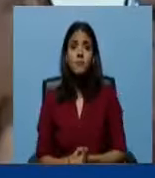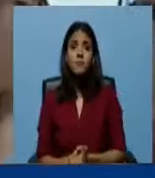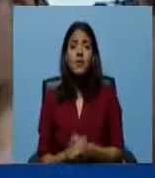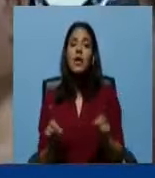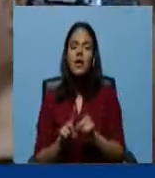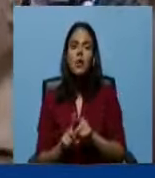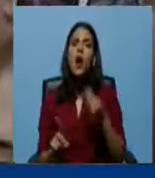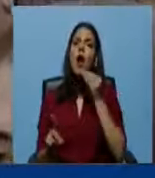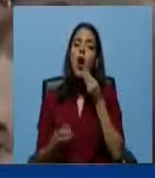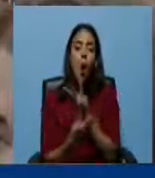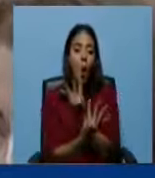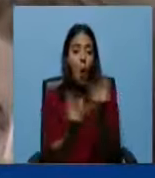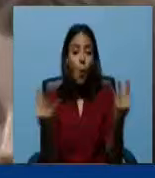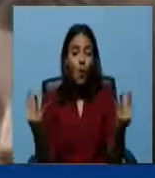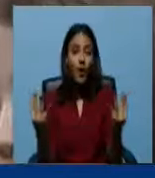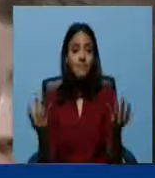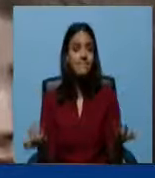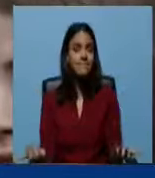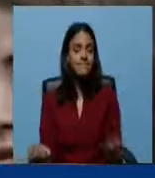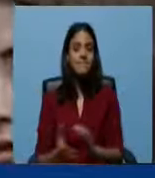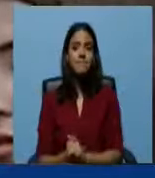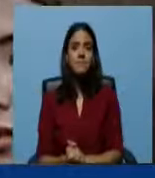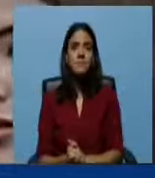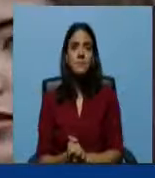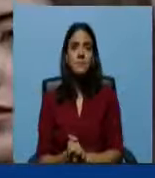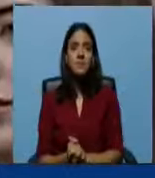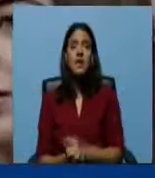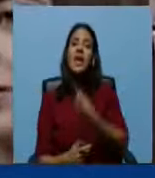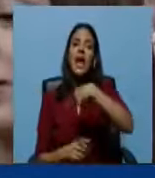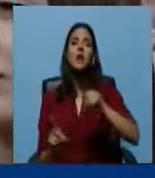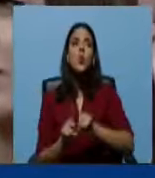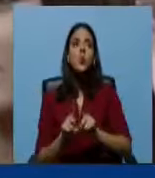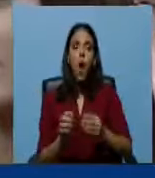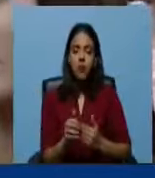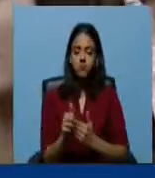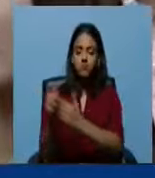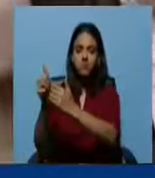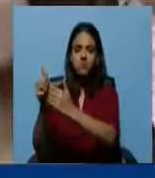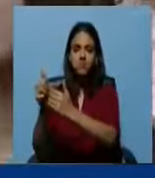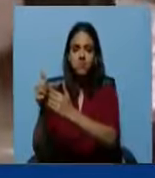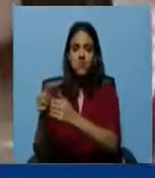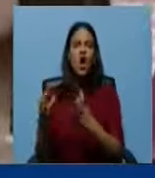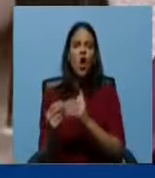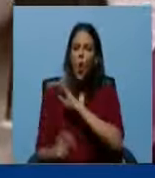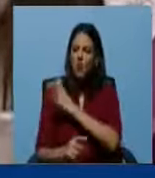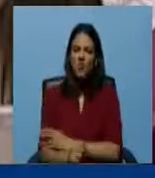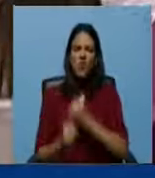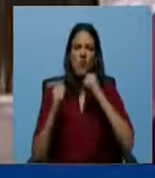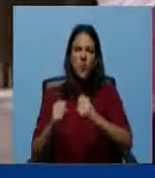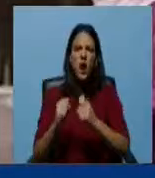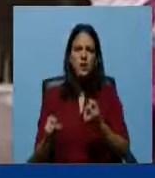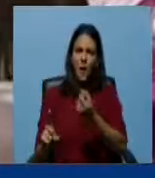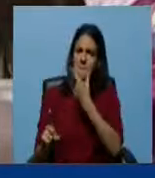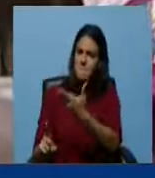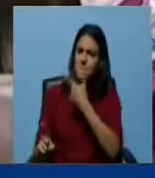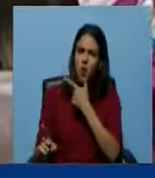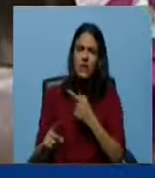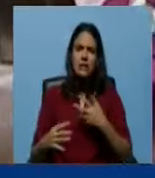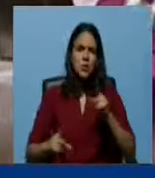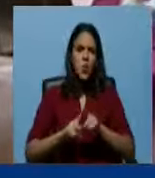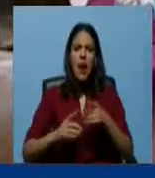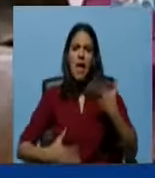más joven que está despuntando con toda su fuerza, con toda su hermosura, con toda su